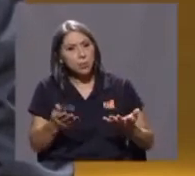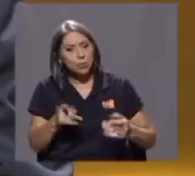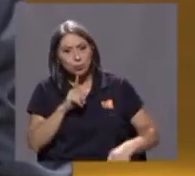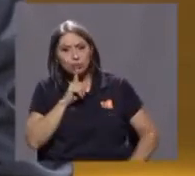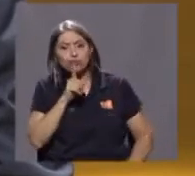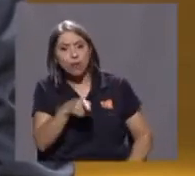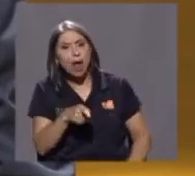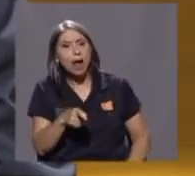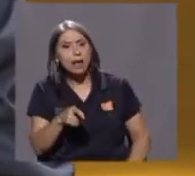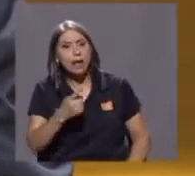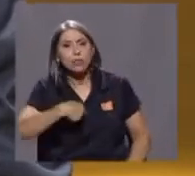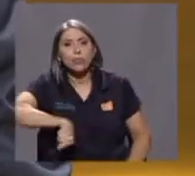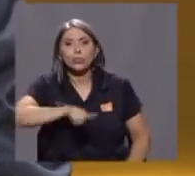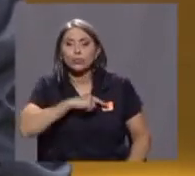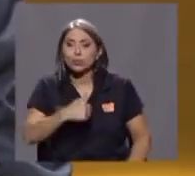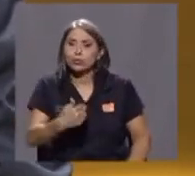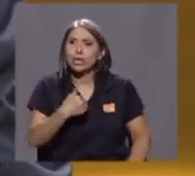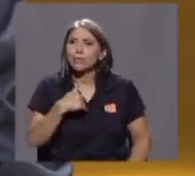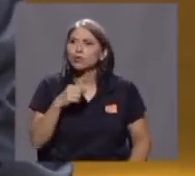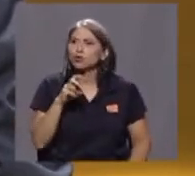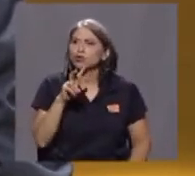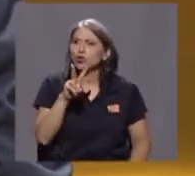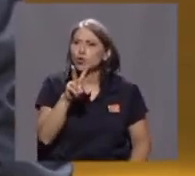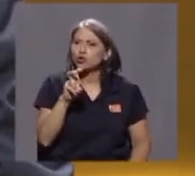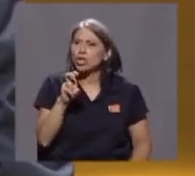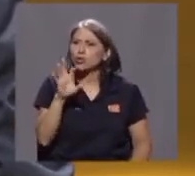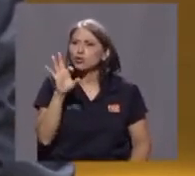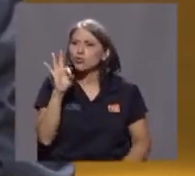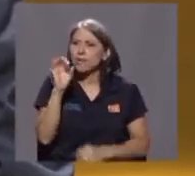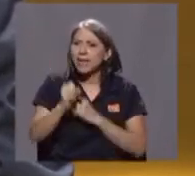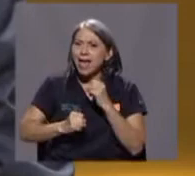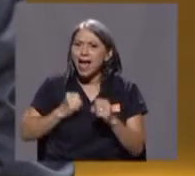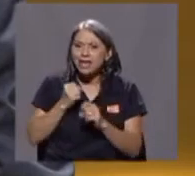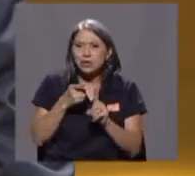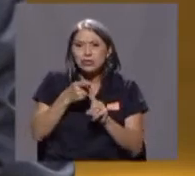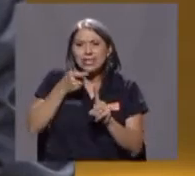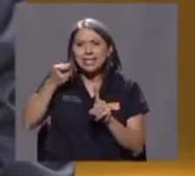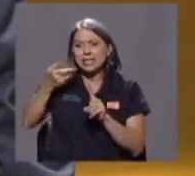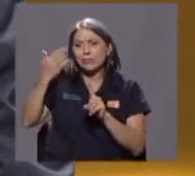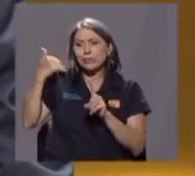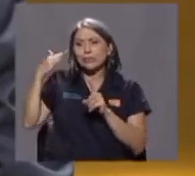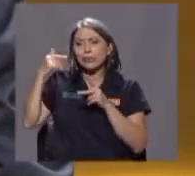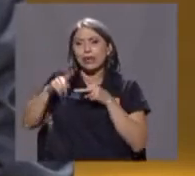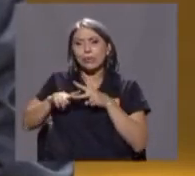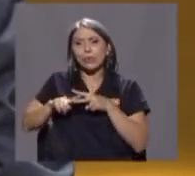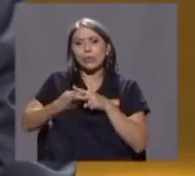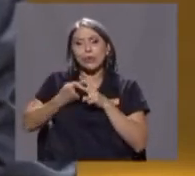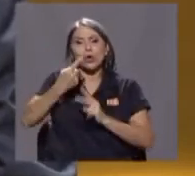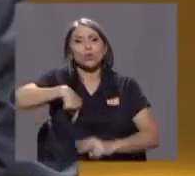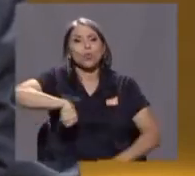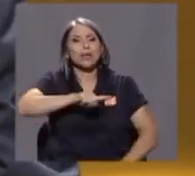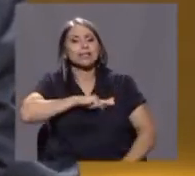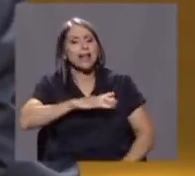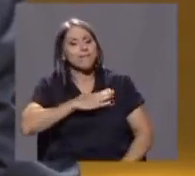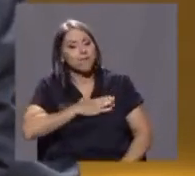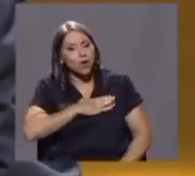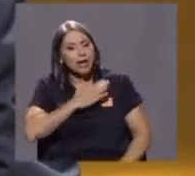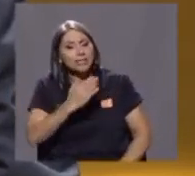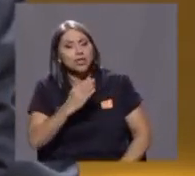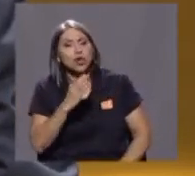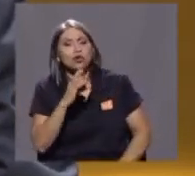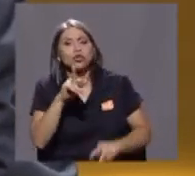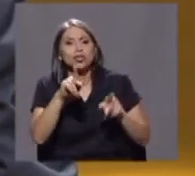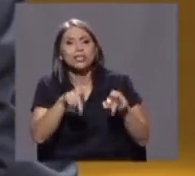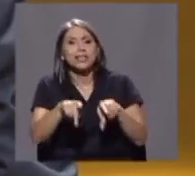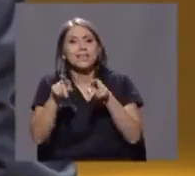tenemos 209 años de haber iniciado, digamos, nuestra vocación civilista, nuestra vocación de respeto